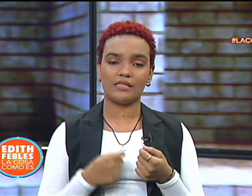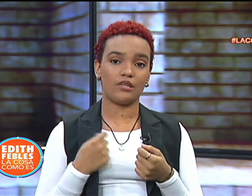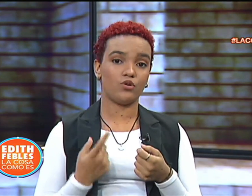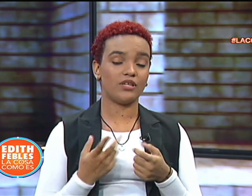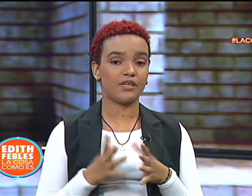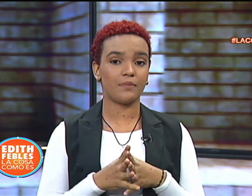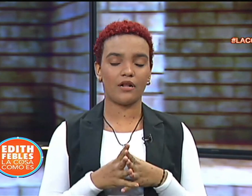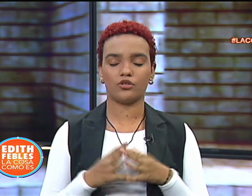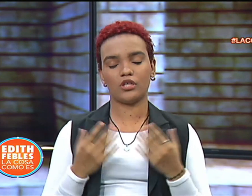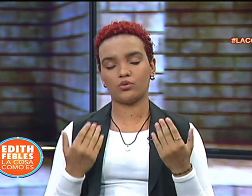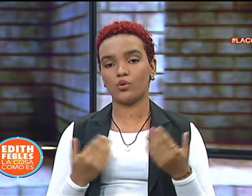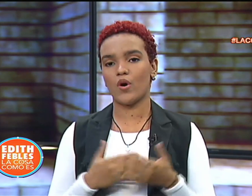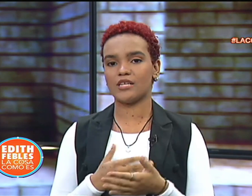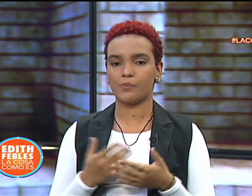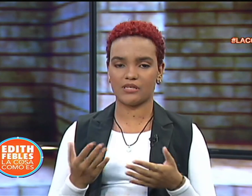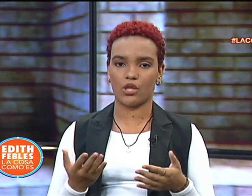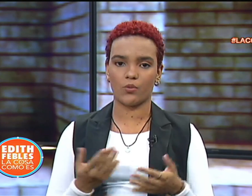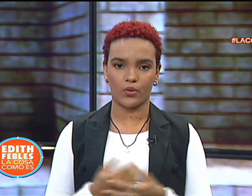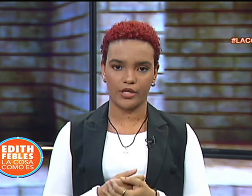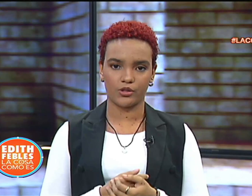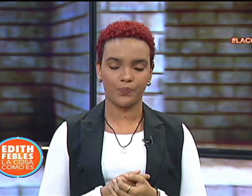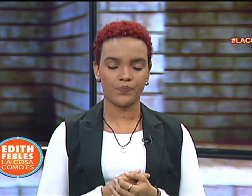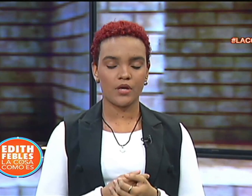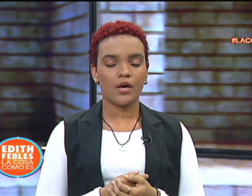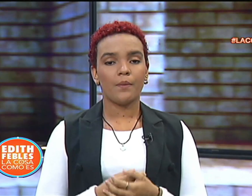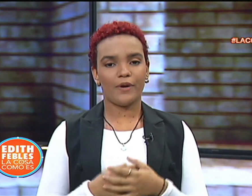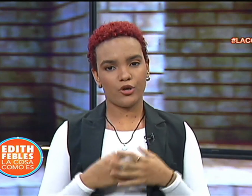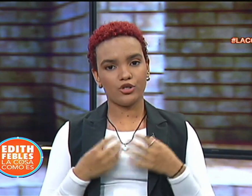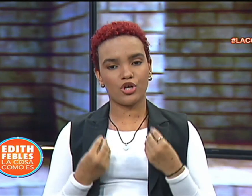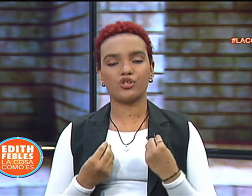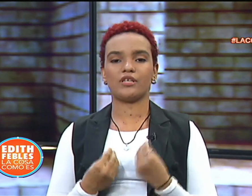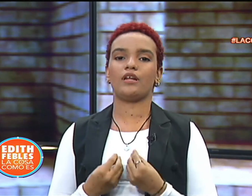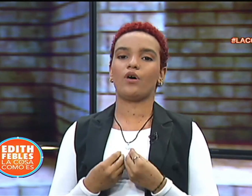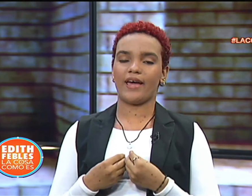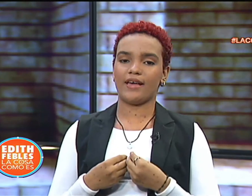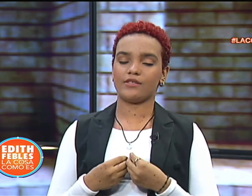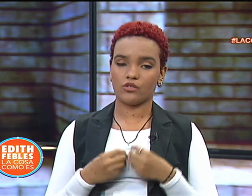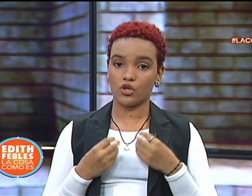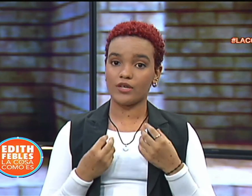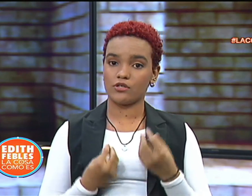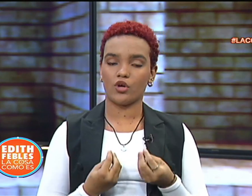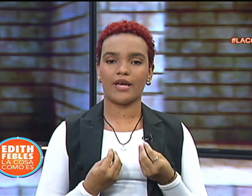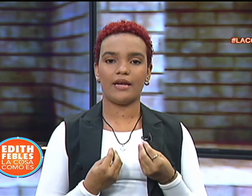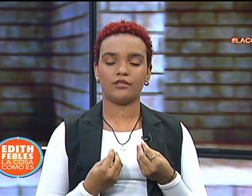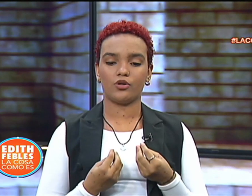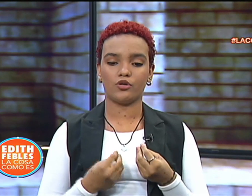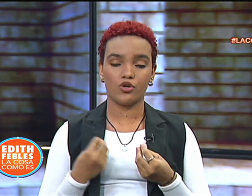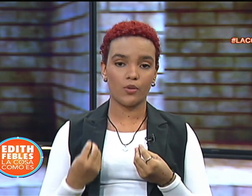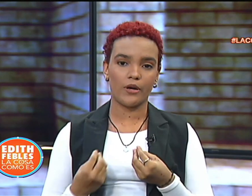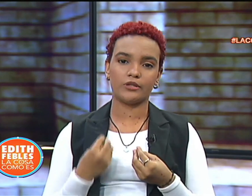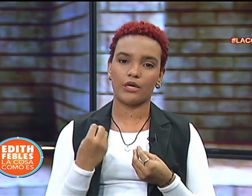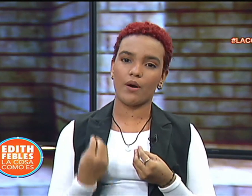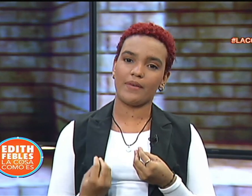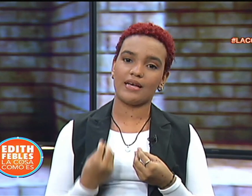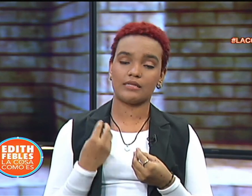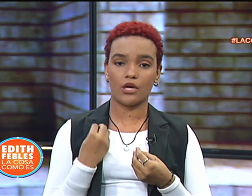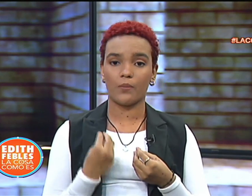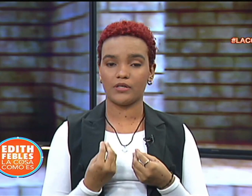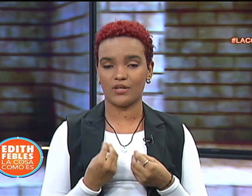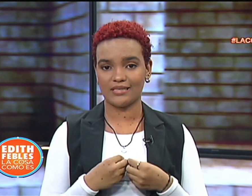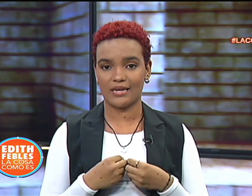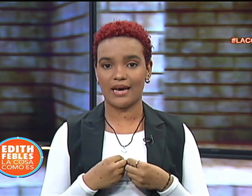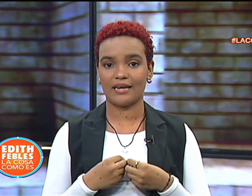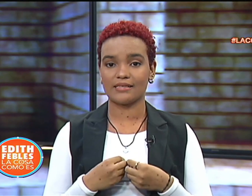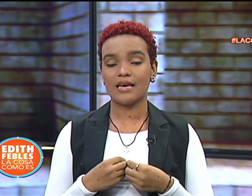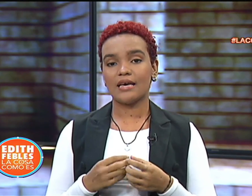adolescencia y de uniones tempranas donde tú no has pasado por esto pero yo sé lo que es yo estoy en el entorno yo veo tengo amigas tengo